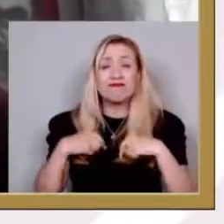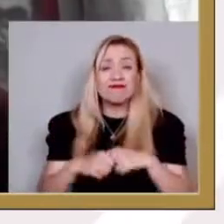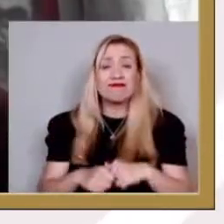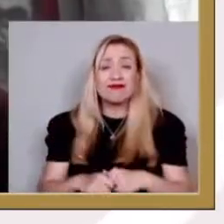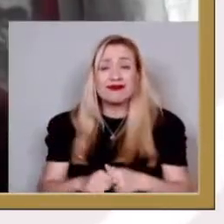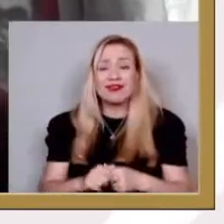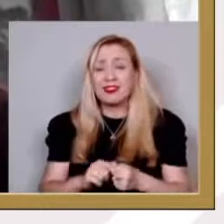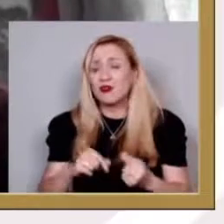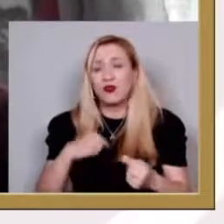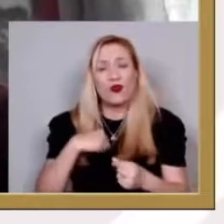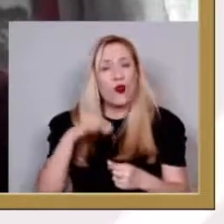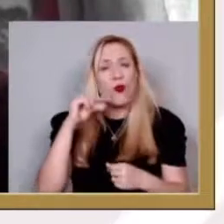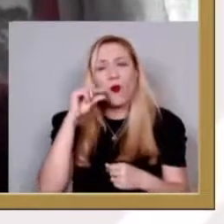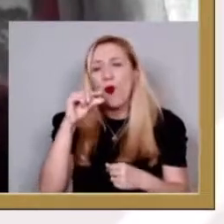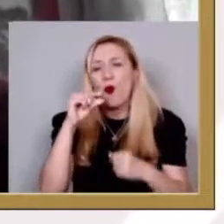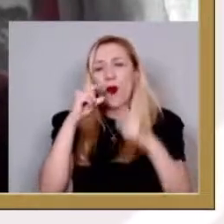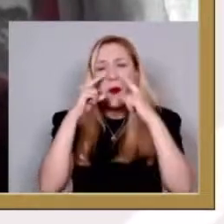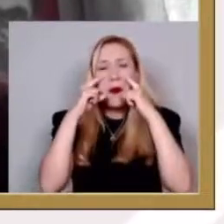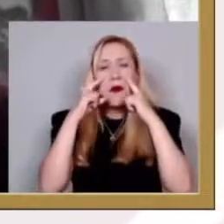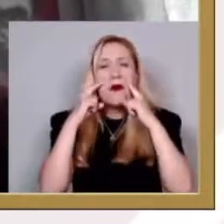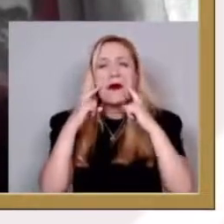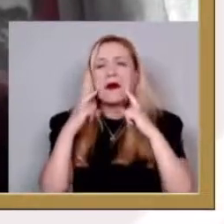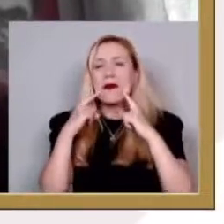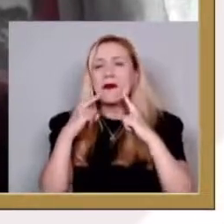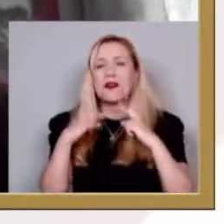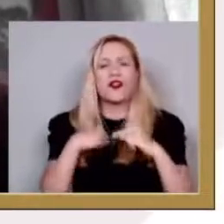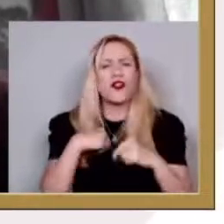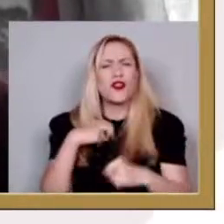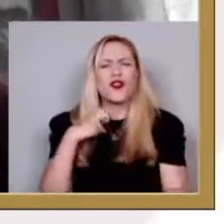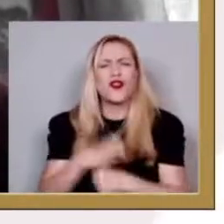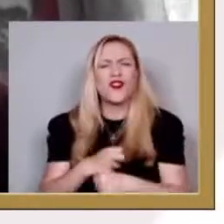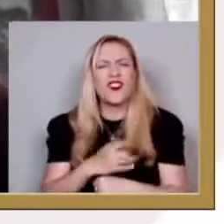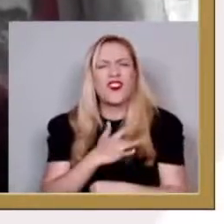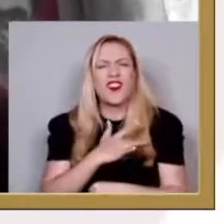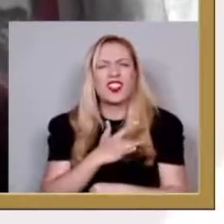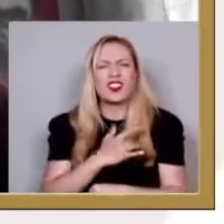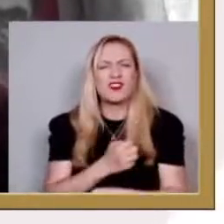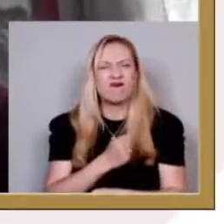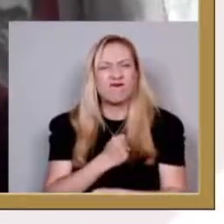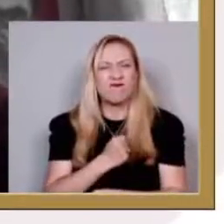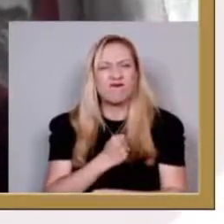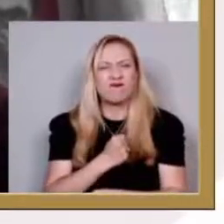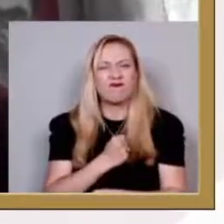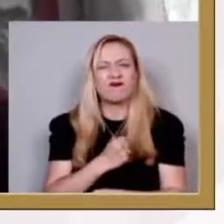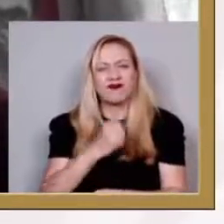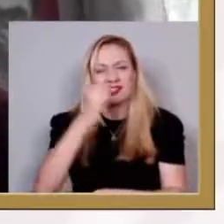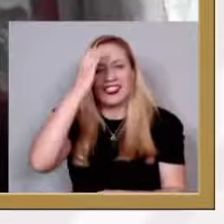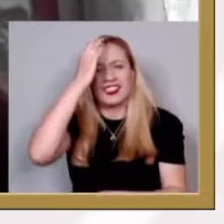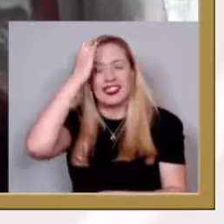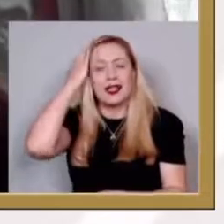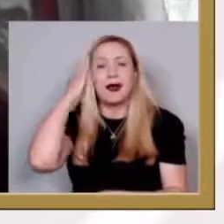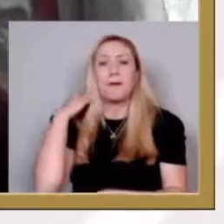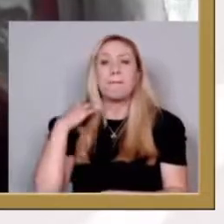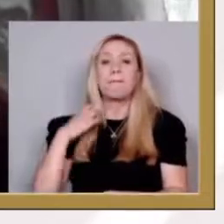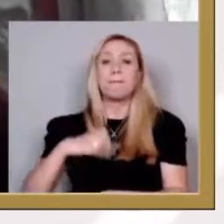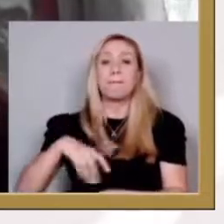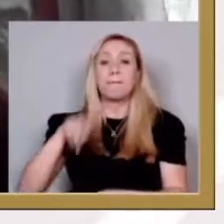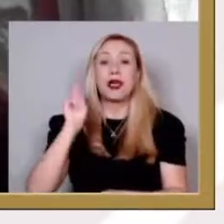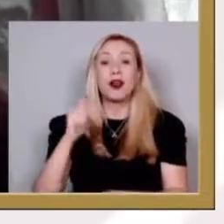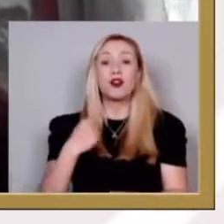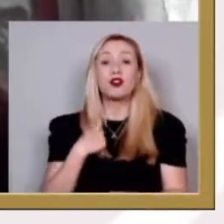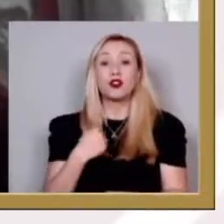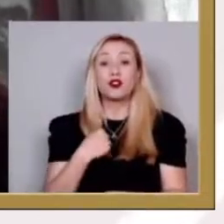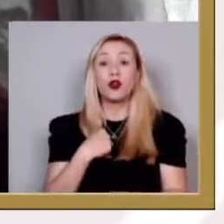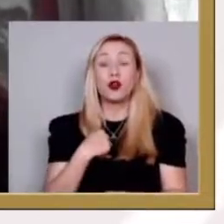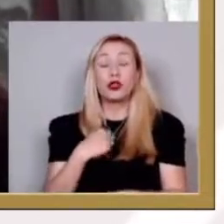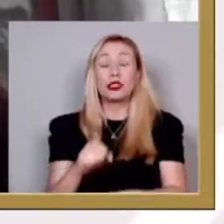romántica, poco dada a las lágrimas, soy durita de corazón porque la vida me ha llevado por ese lado. Sin embargo, de veras me